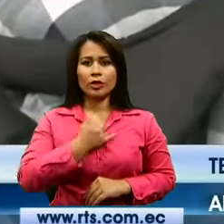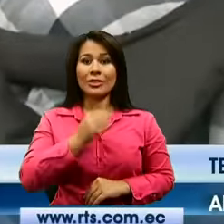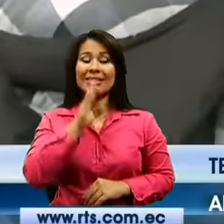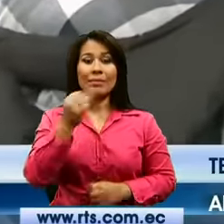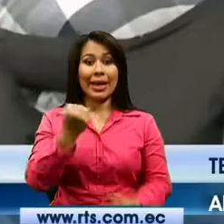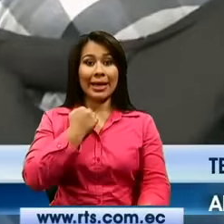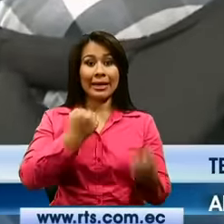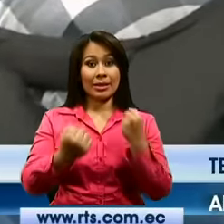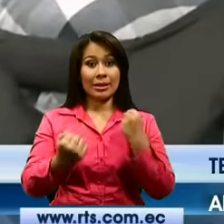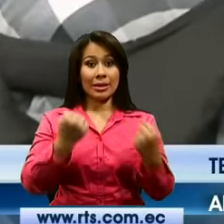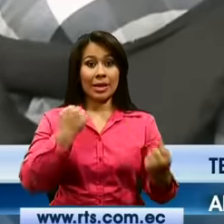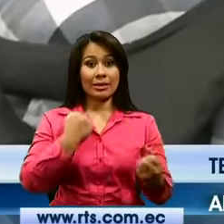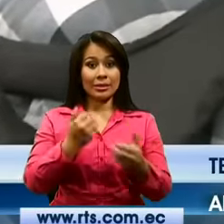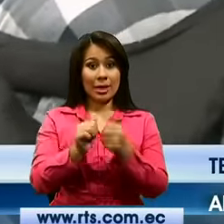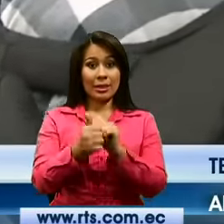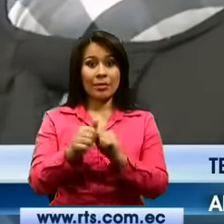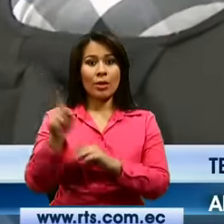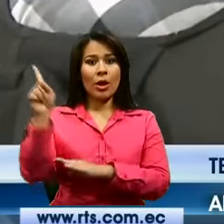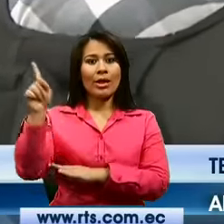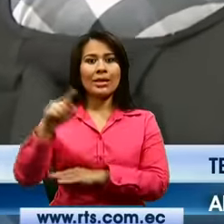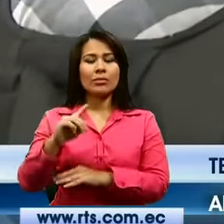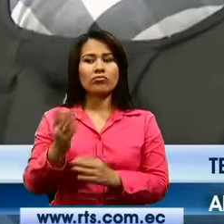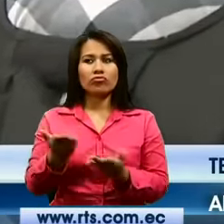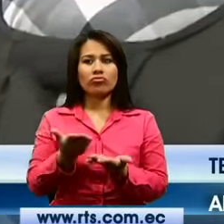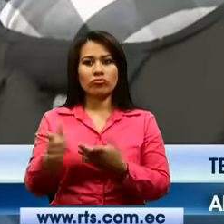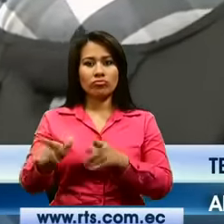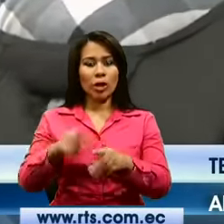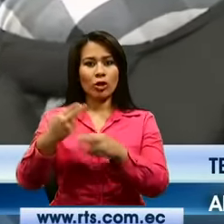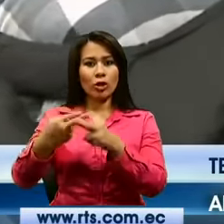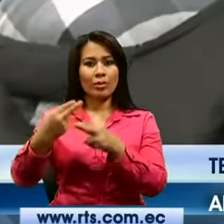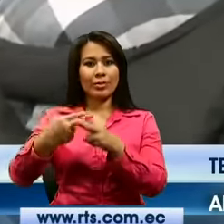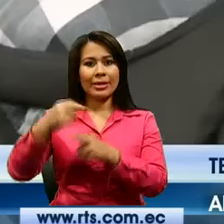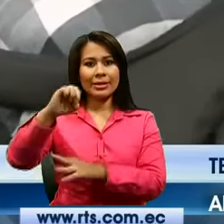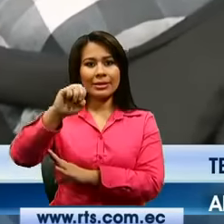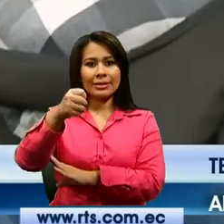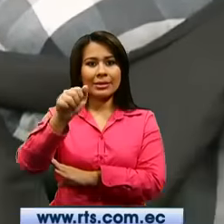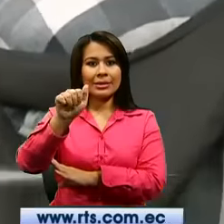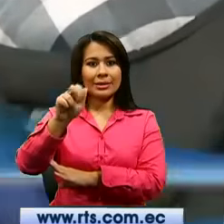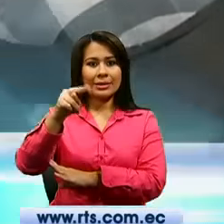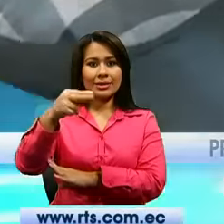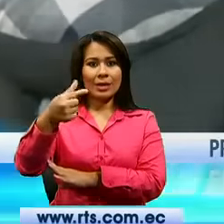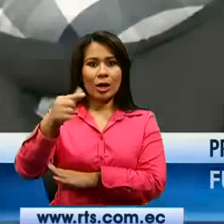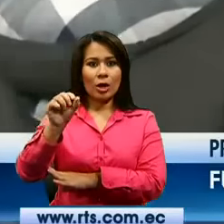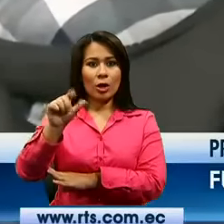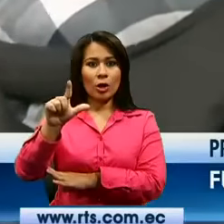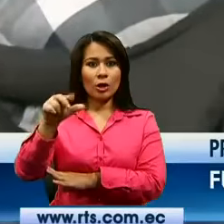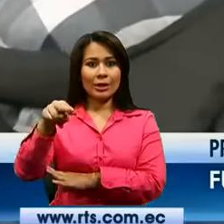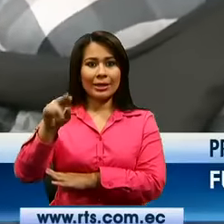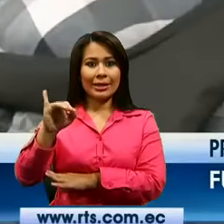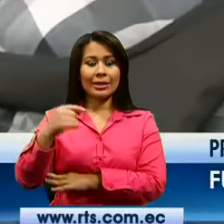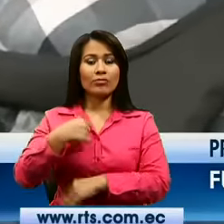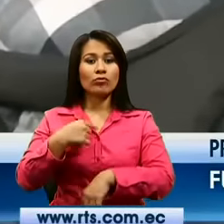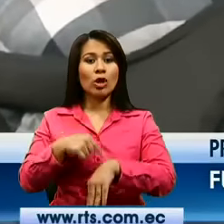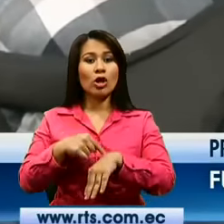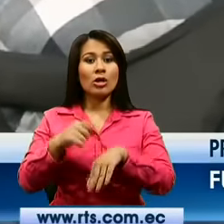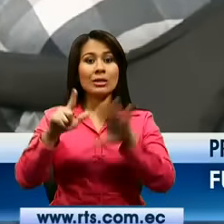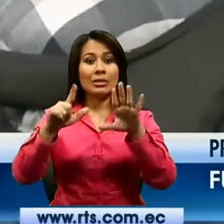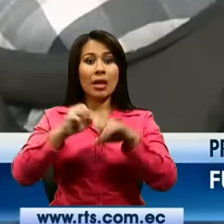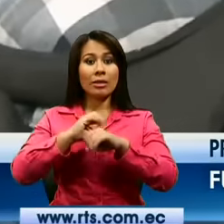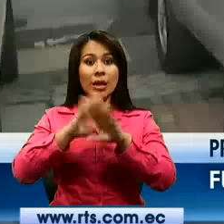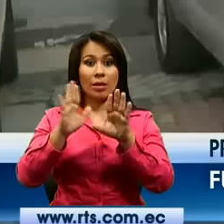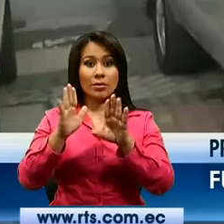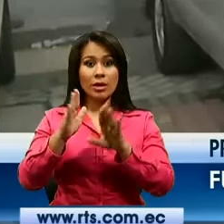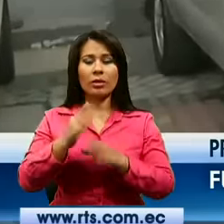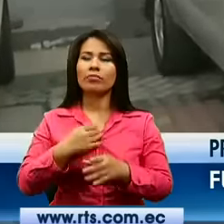gimnasio en el bailoterapia de Sangolquí. Ingresé 7 y 10 de la mañana y salí 8:30 y el carro ya no se encontraba